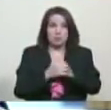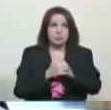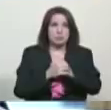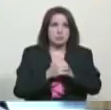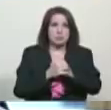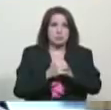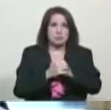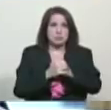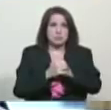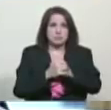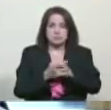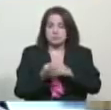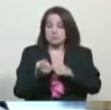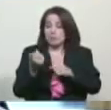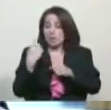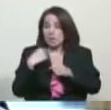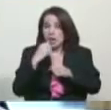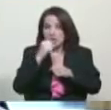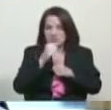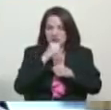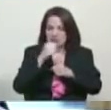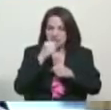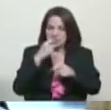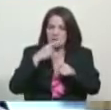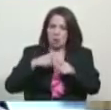Ayer le di una entrevista a Euronews,